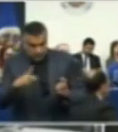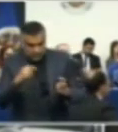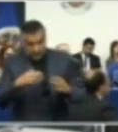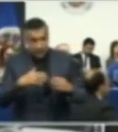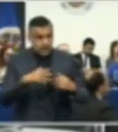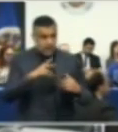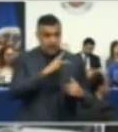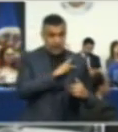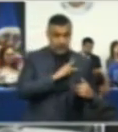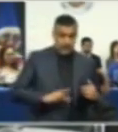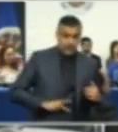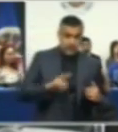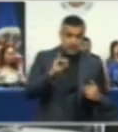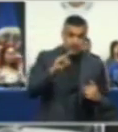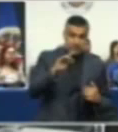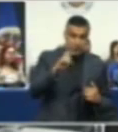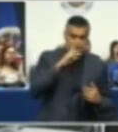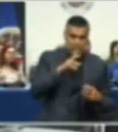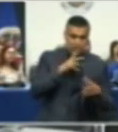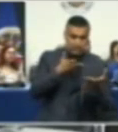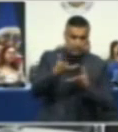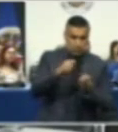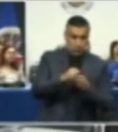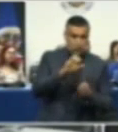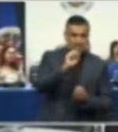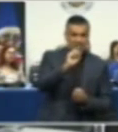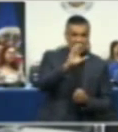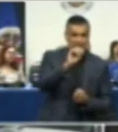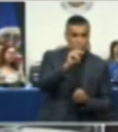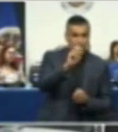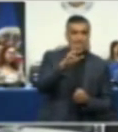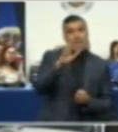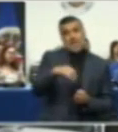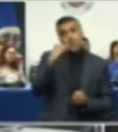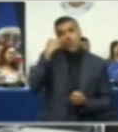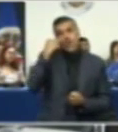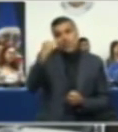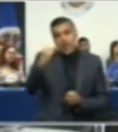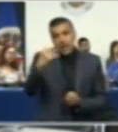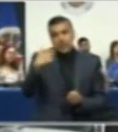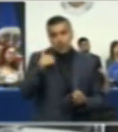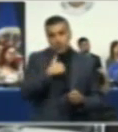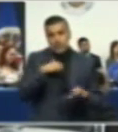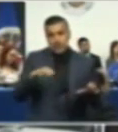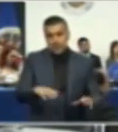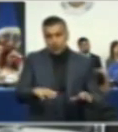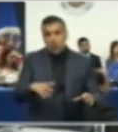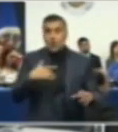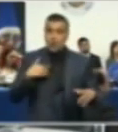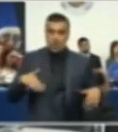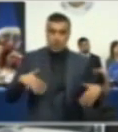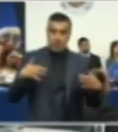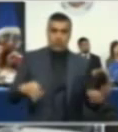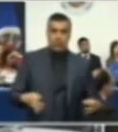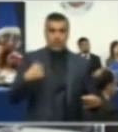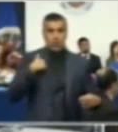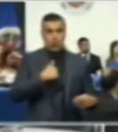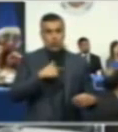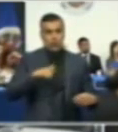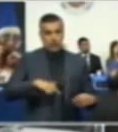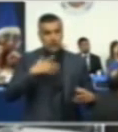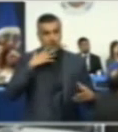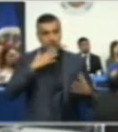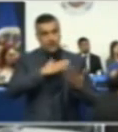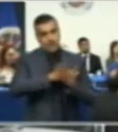del viceministerio se están coordinando con los sectores. Esa es de alguna forma la idea, no es que se pueda crear una instancia de decisión, porque hay que respetar algunas